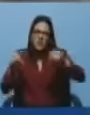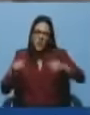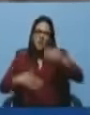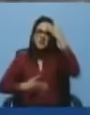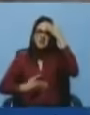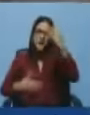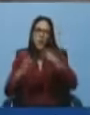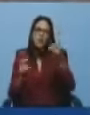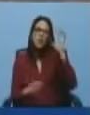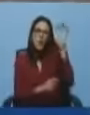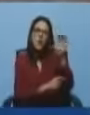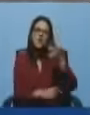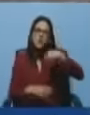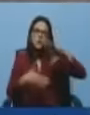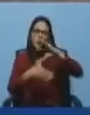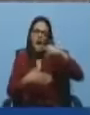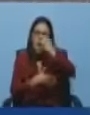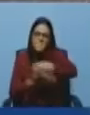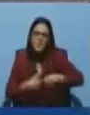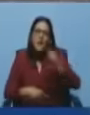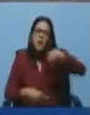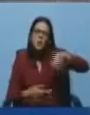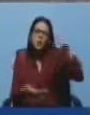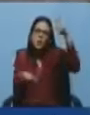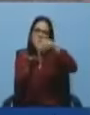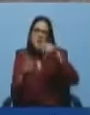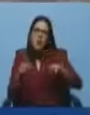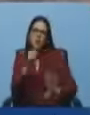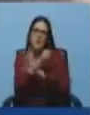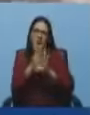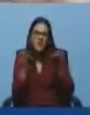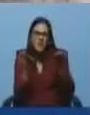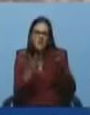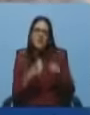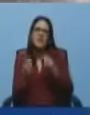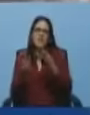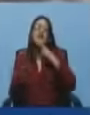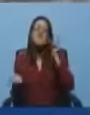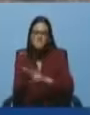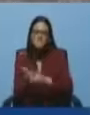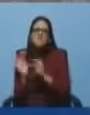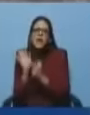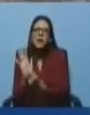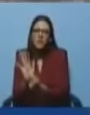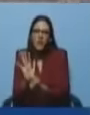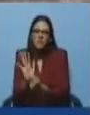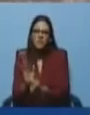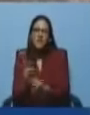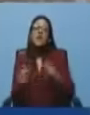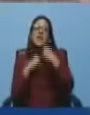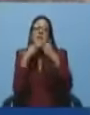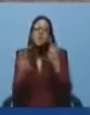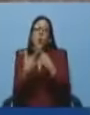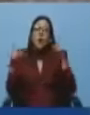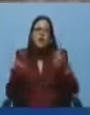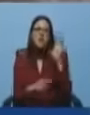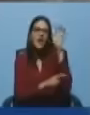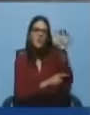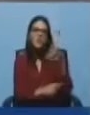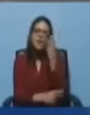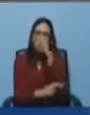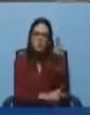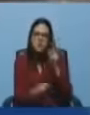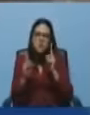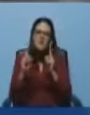y al pueblo de nuestra América. Aquí venimos a defender y a traer la verdad y la voz libre de un pueblo